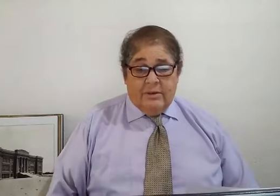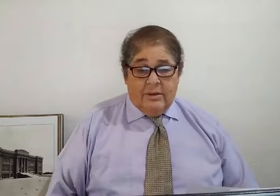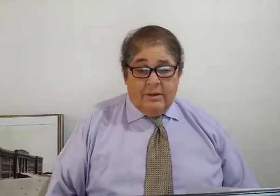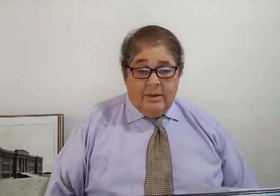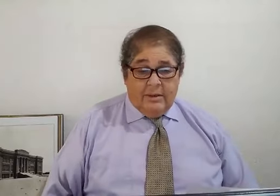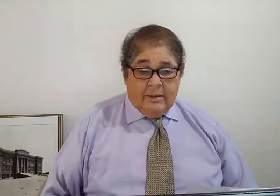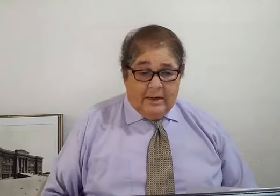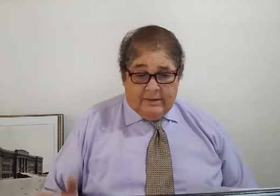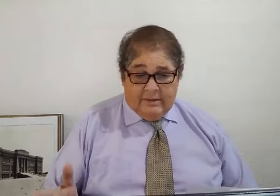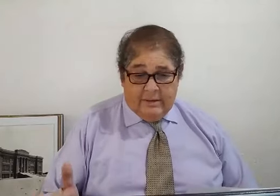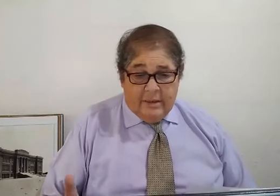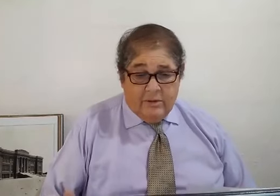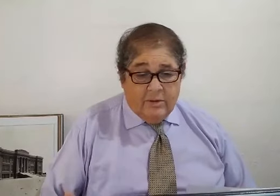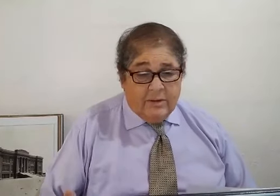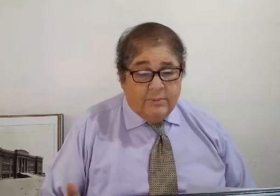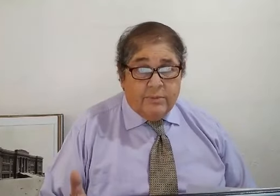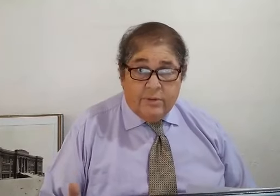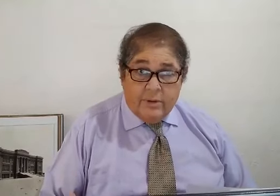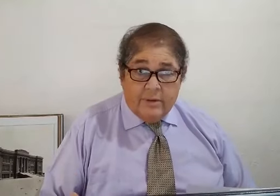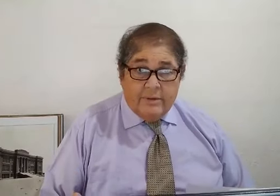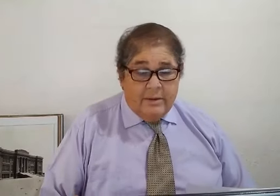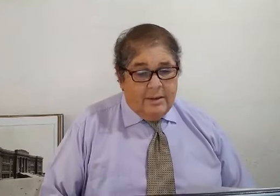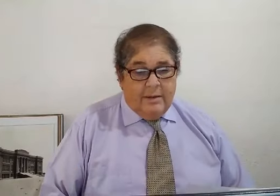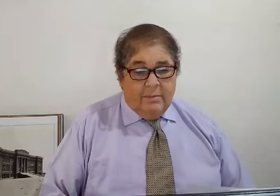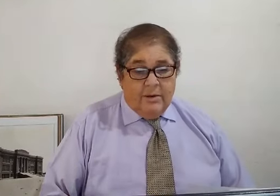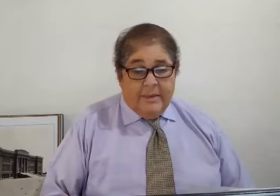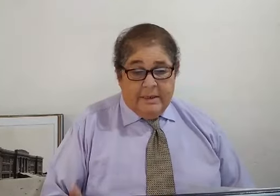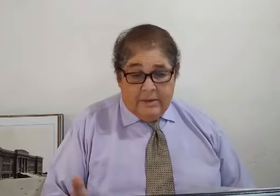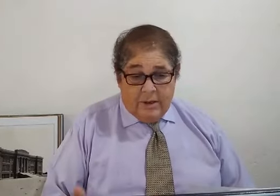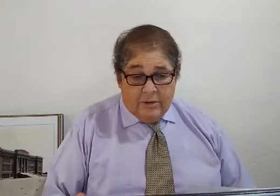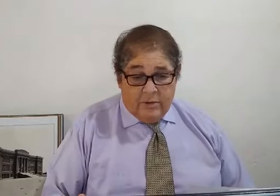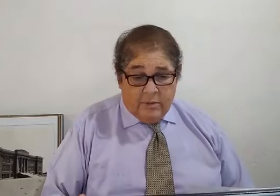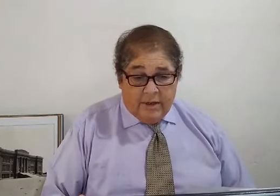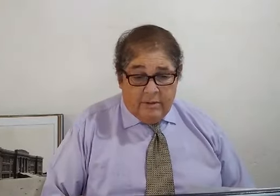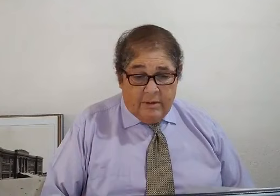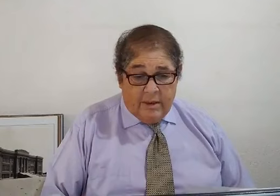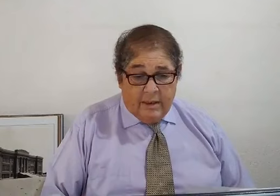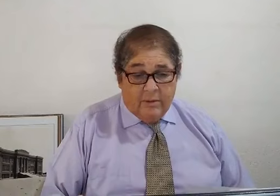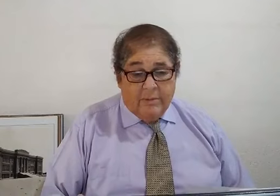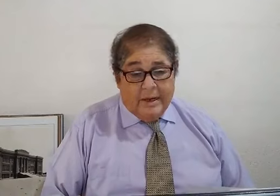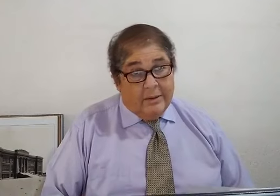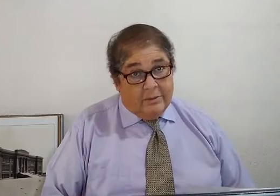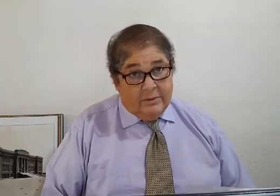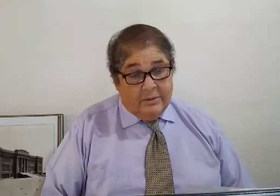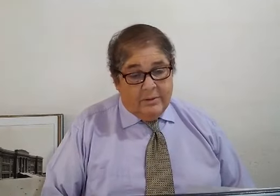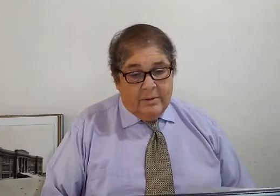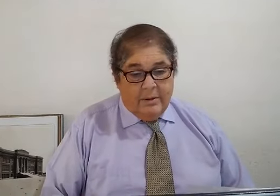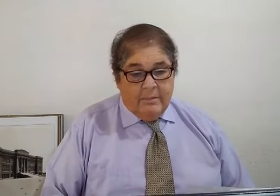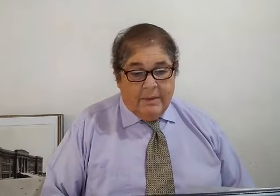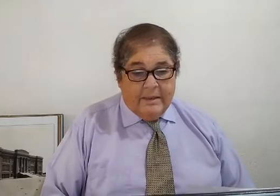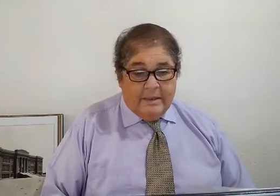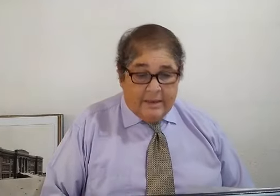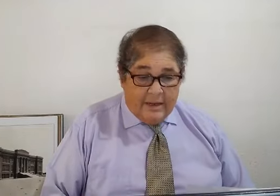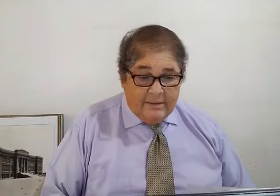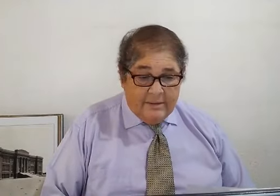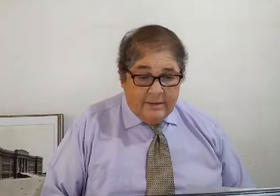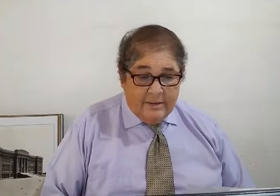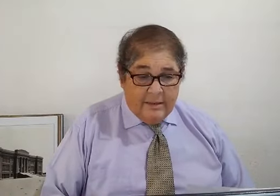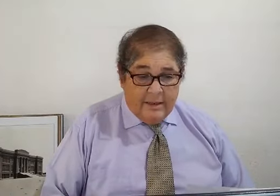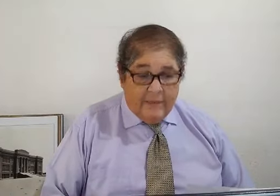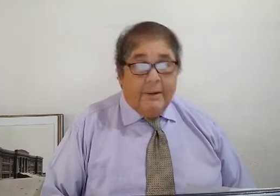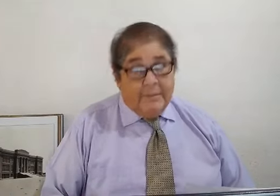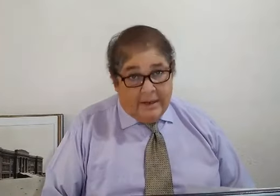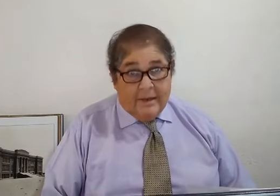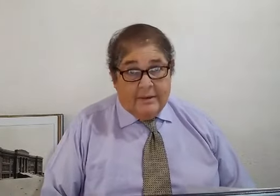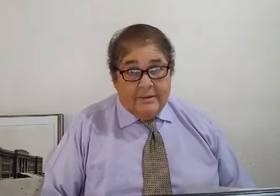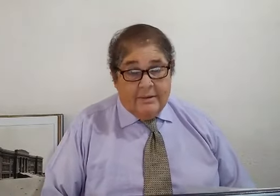decesos, de las 62 defunciones, bueno, 24 ocurrieron en jubilados, 23